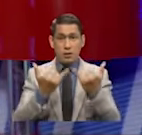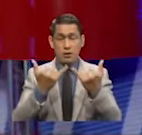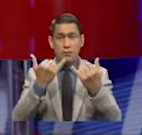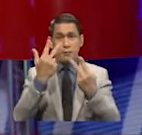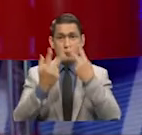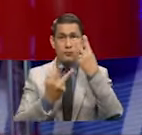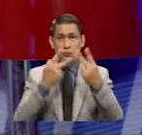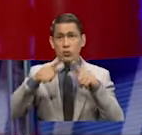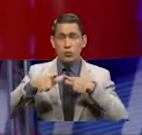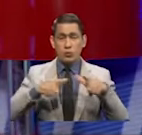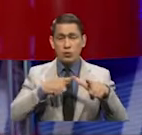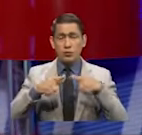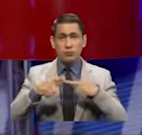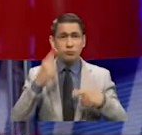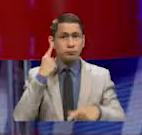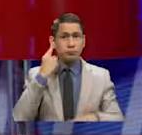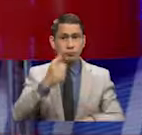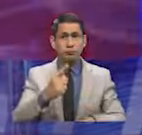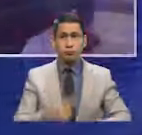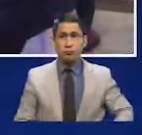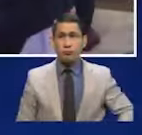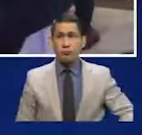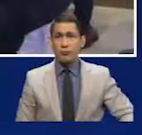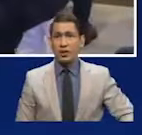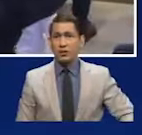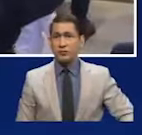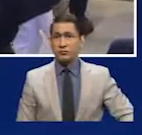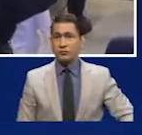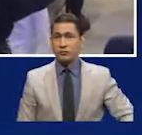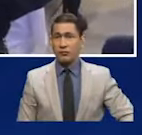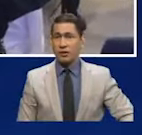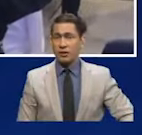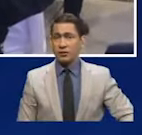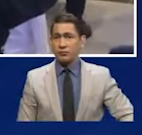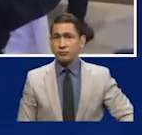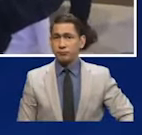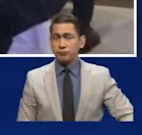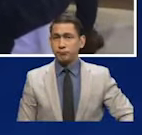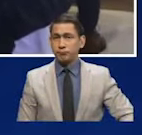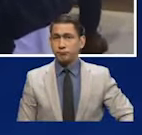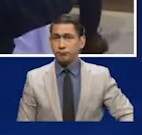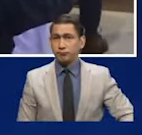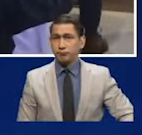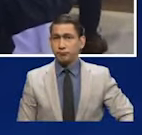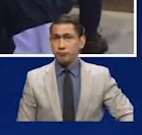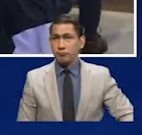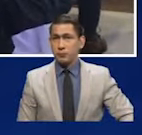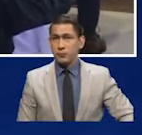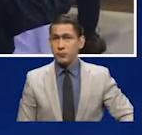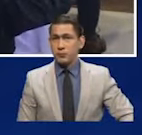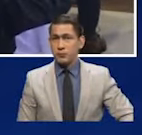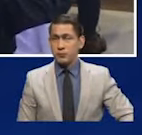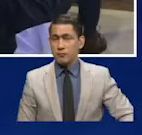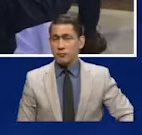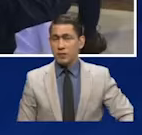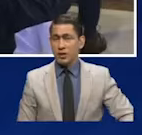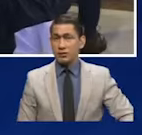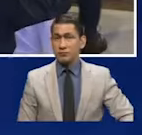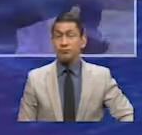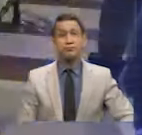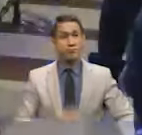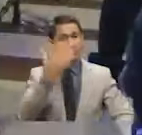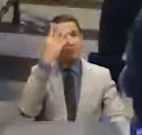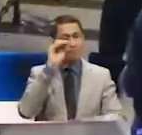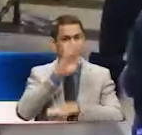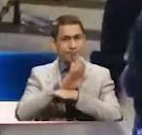nos reporta. En En efecto, compañeros, ¿qué tal? Nos